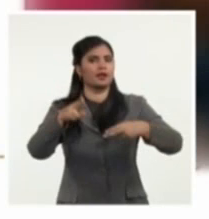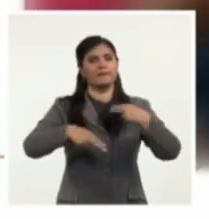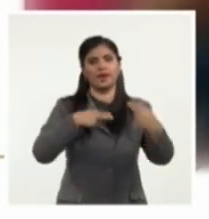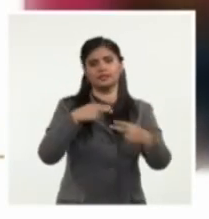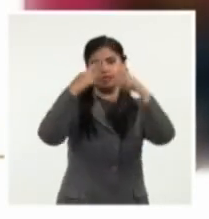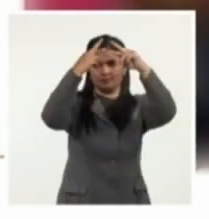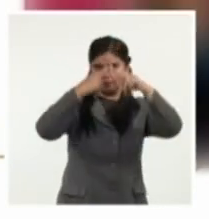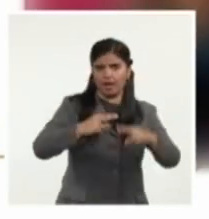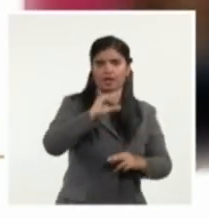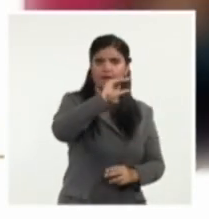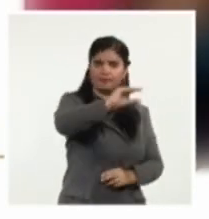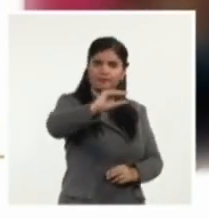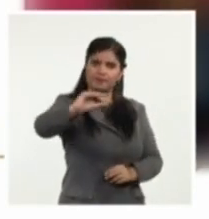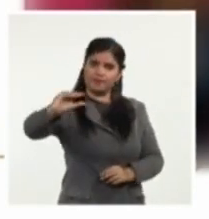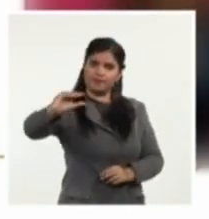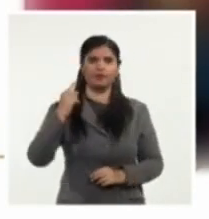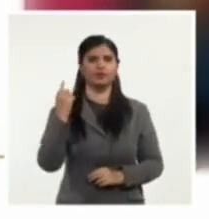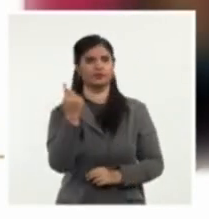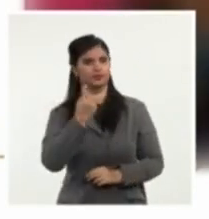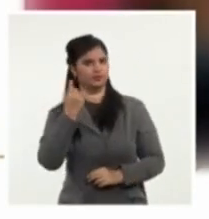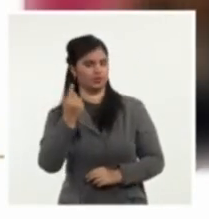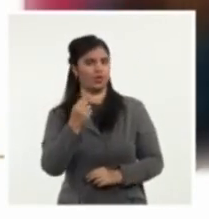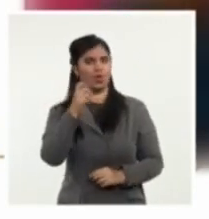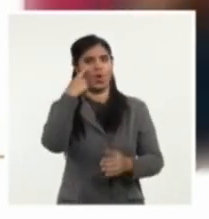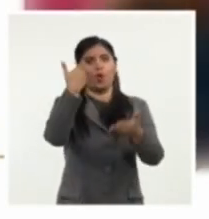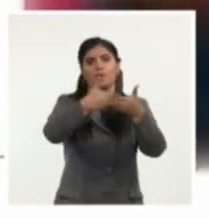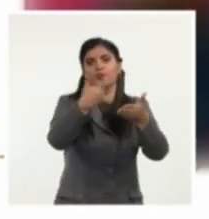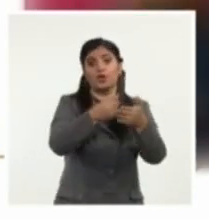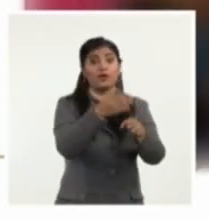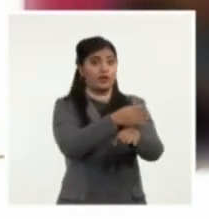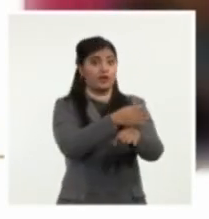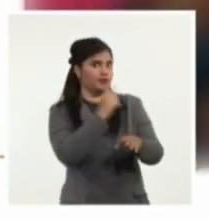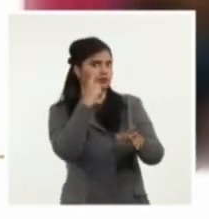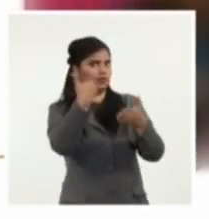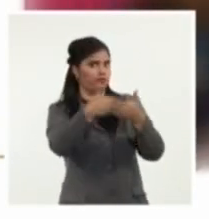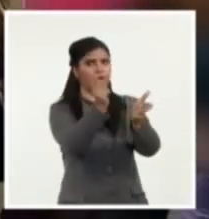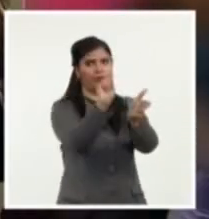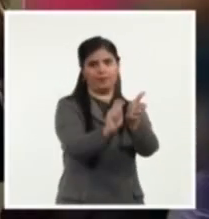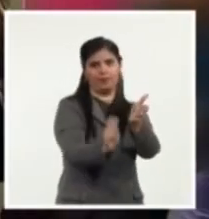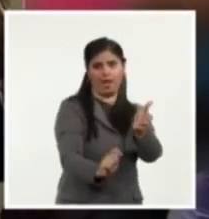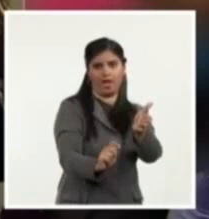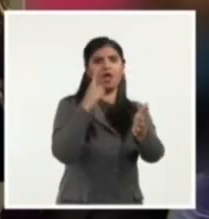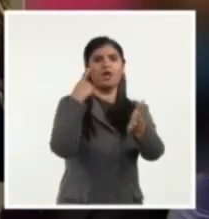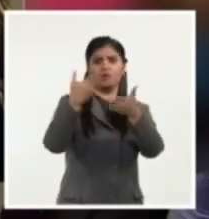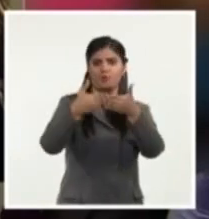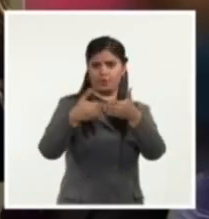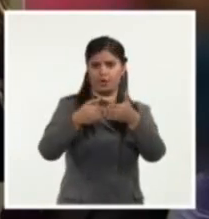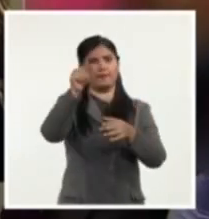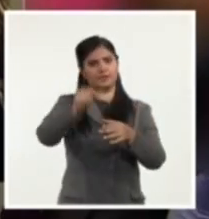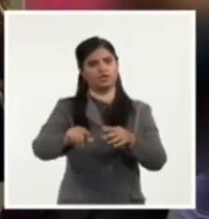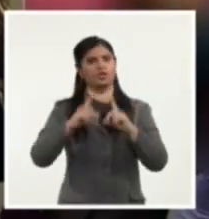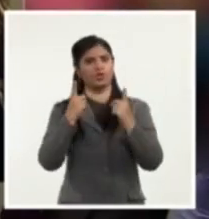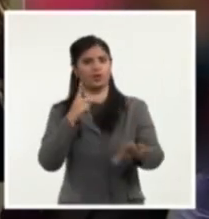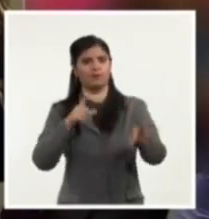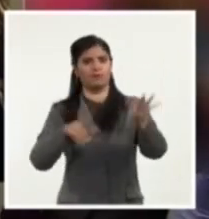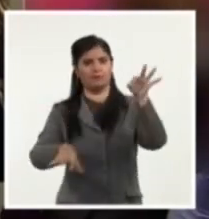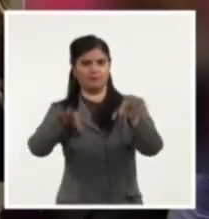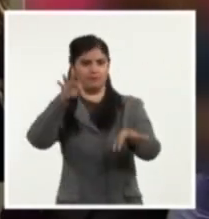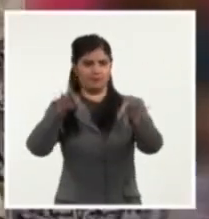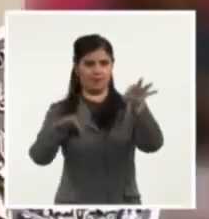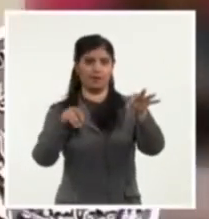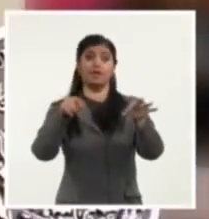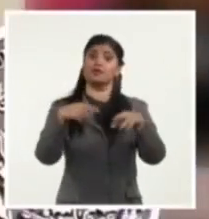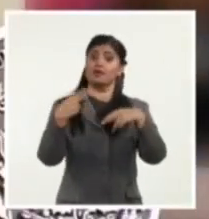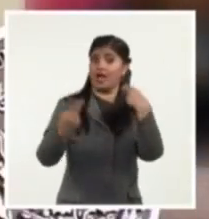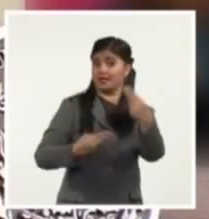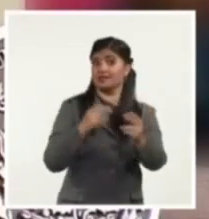notificaciones, los procesos selectivos, exámenes y las notificaciones de quienes han sido acreditados. Esto va a ocurrir